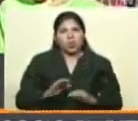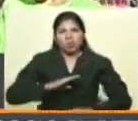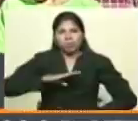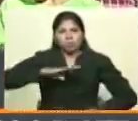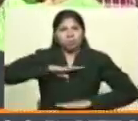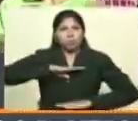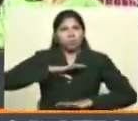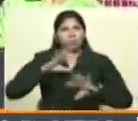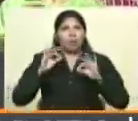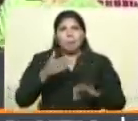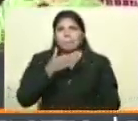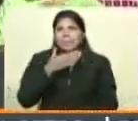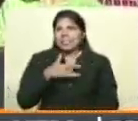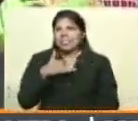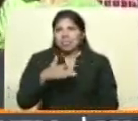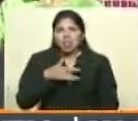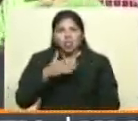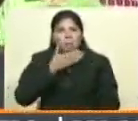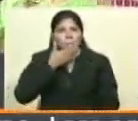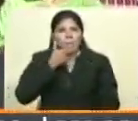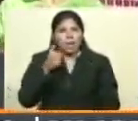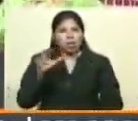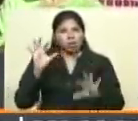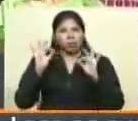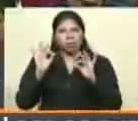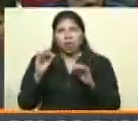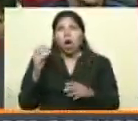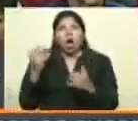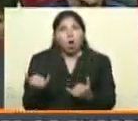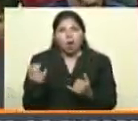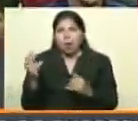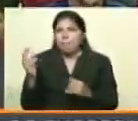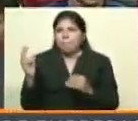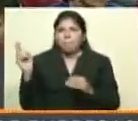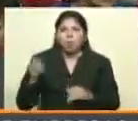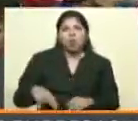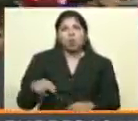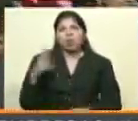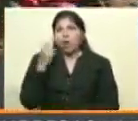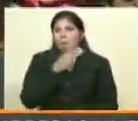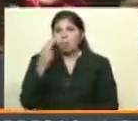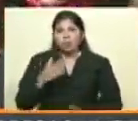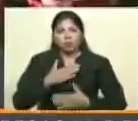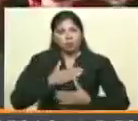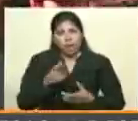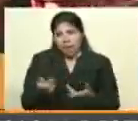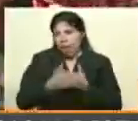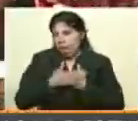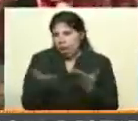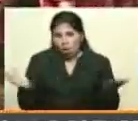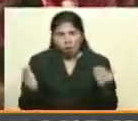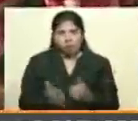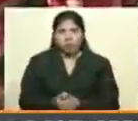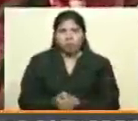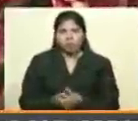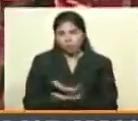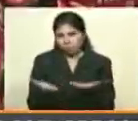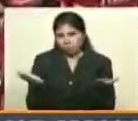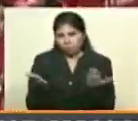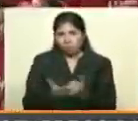mejor, me siento más comprometido. El carnet de la lealtad y de la victoria. Estoy a la orden de ustedes.